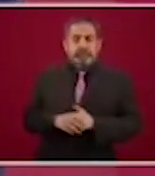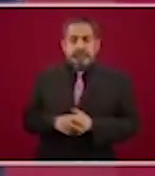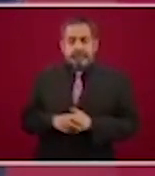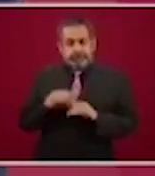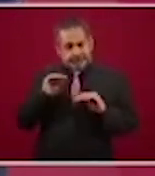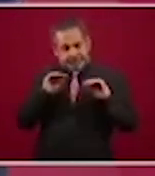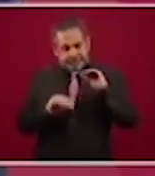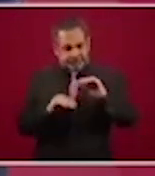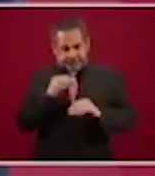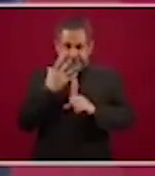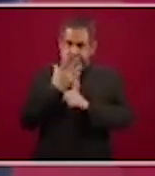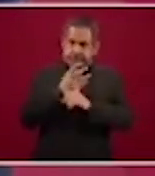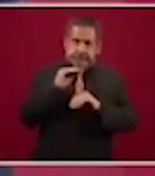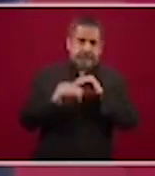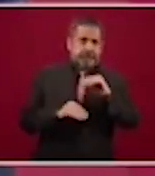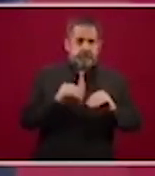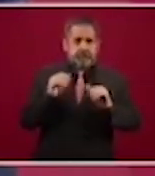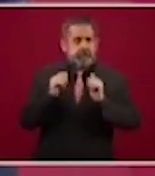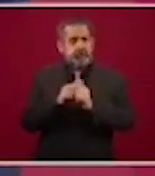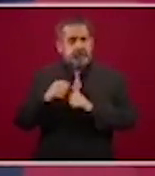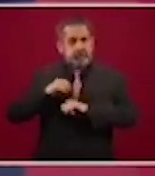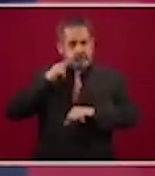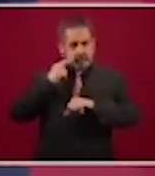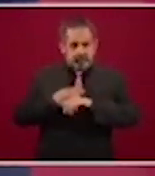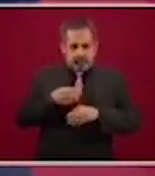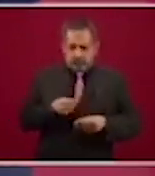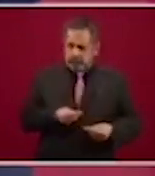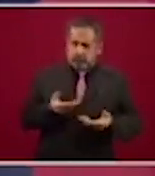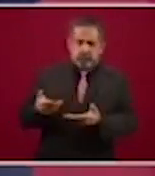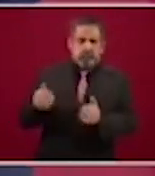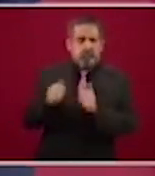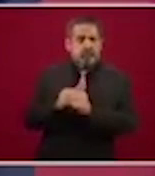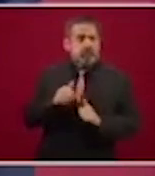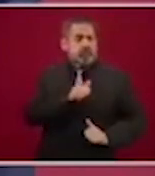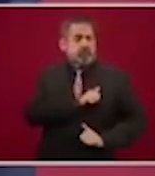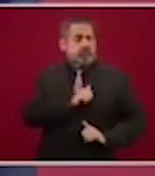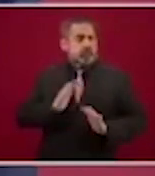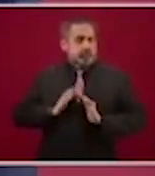equipado, operado por el ejército,